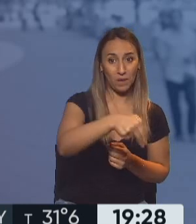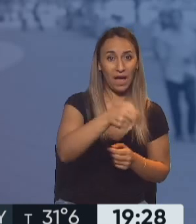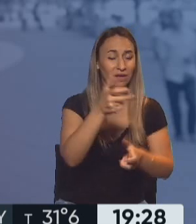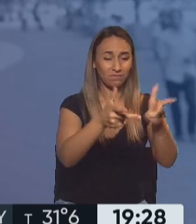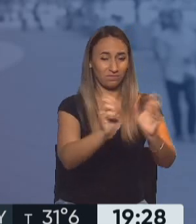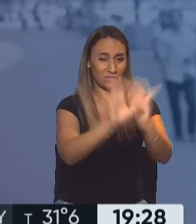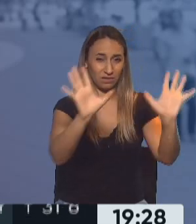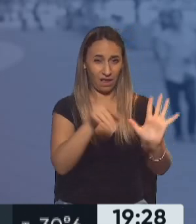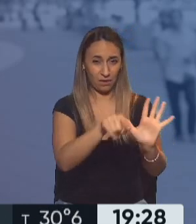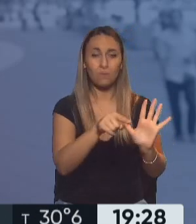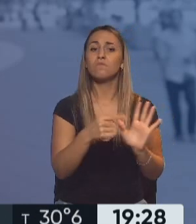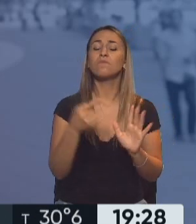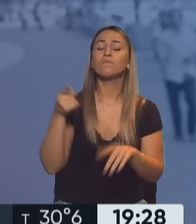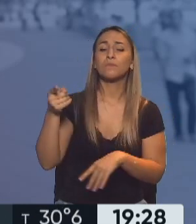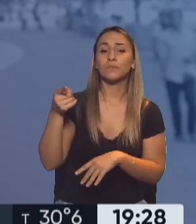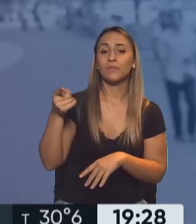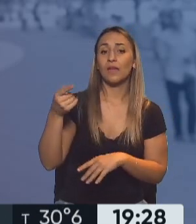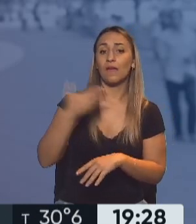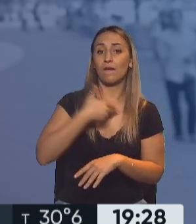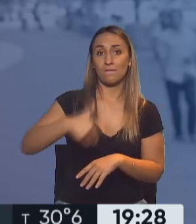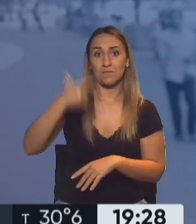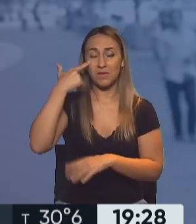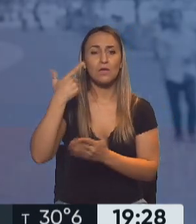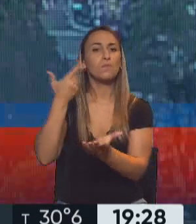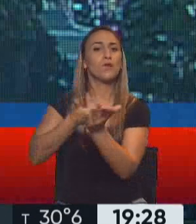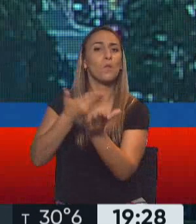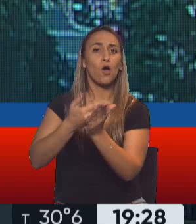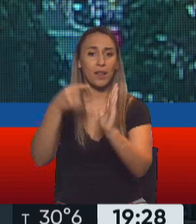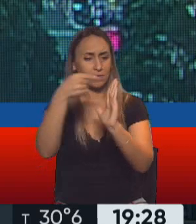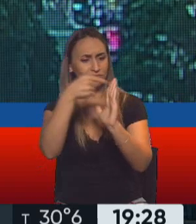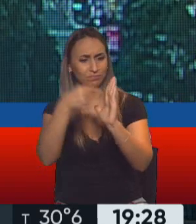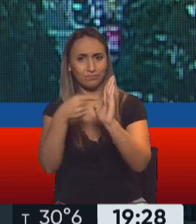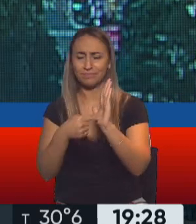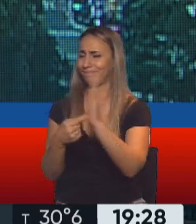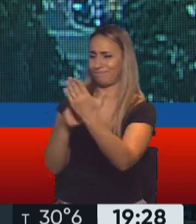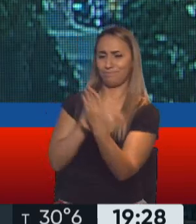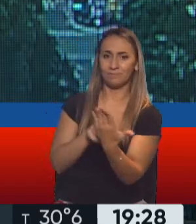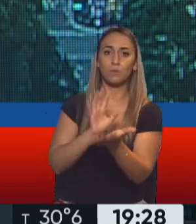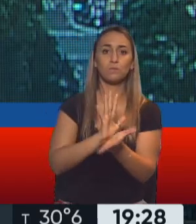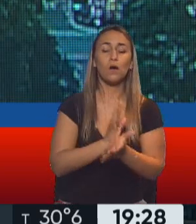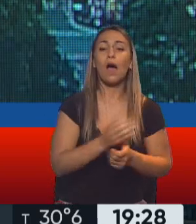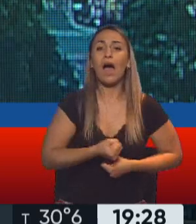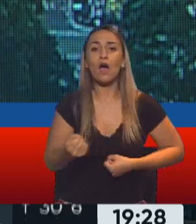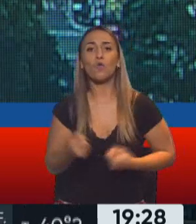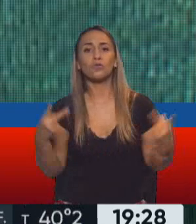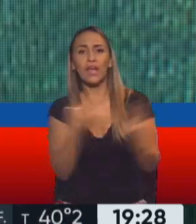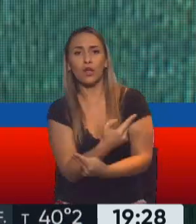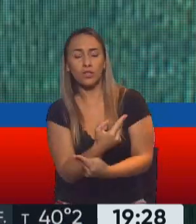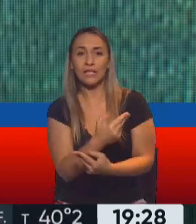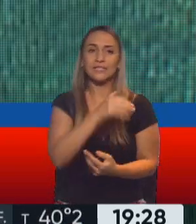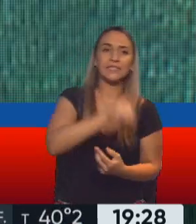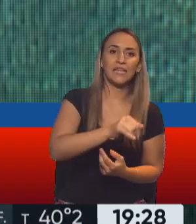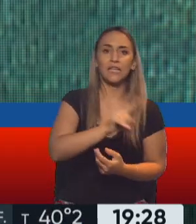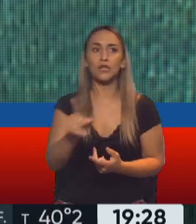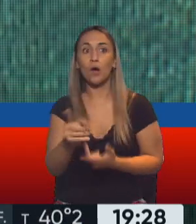las condiciones que propone el Fondo Monetario a la hora de llegar a un acuerdo. Ajuste sí, Ajuste, o la ajuste otra no. palabra también